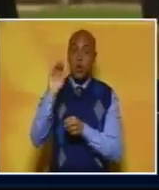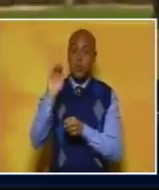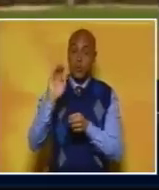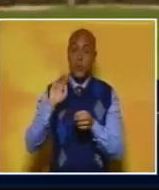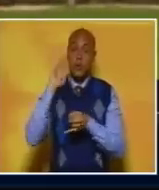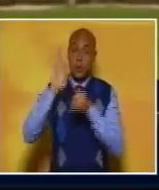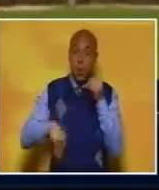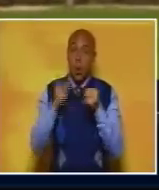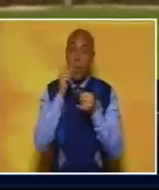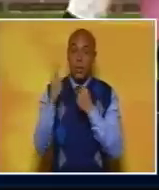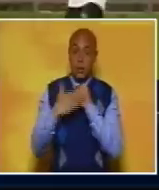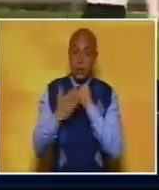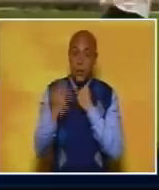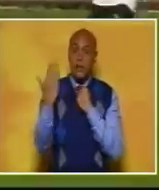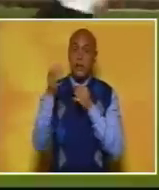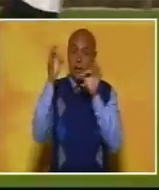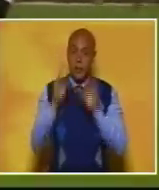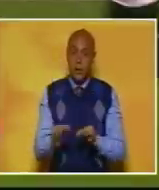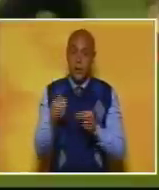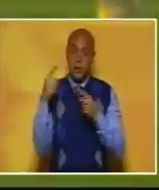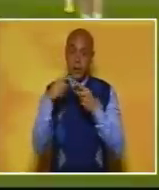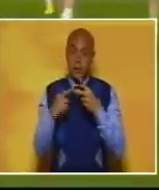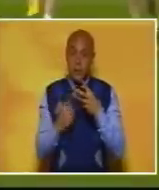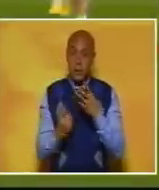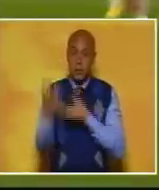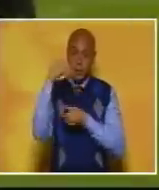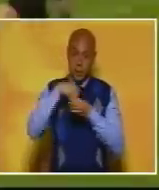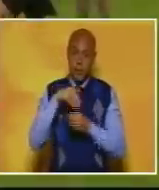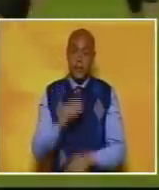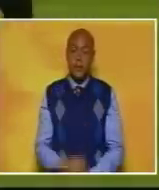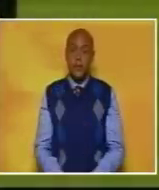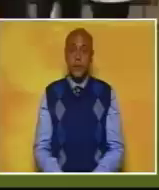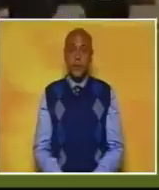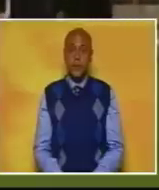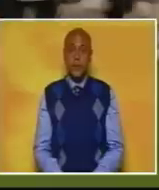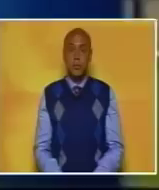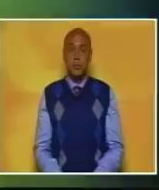por Kevin Gameiro, Denis Cherisev y Jasper Cillesen.